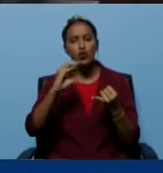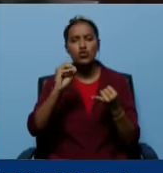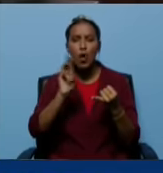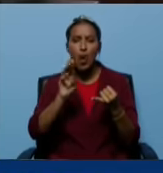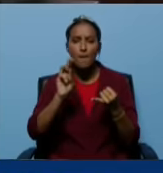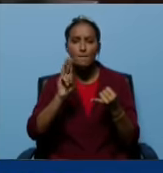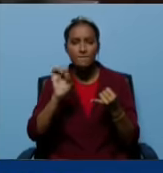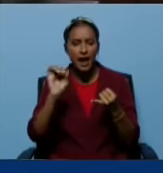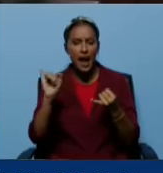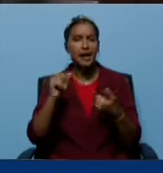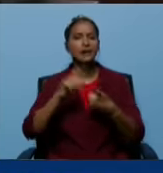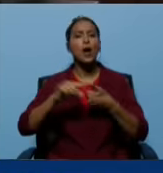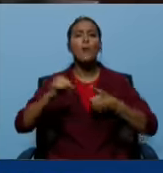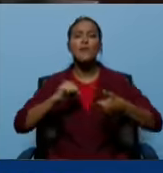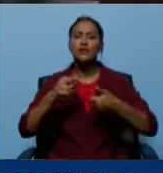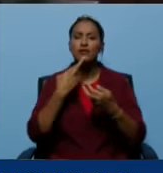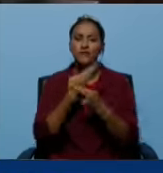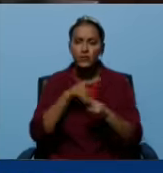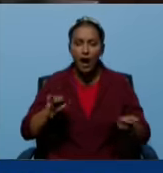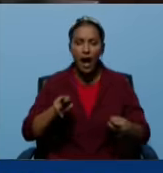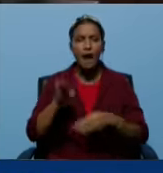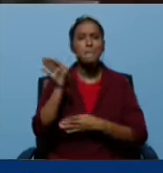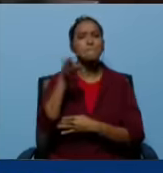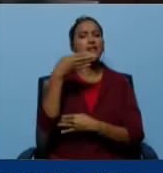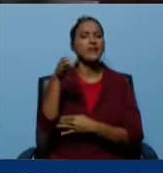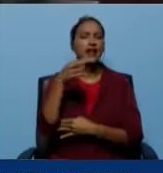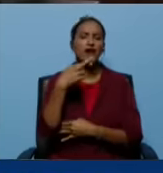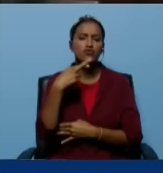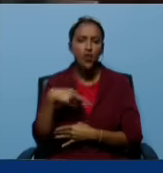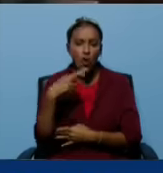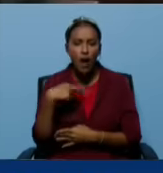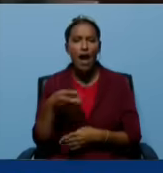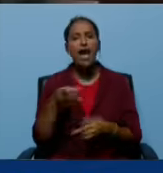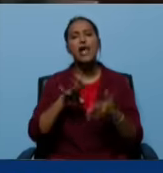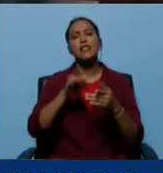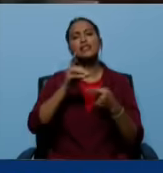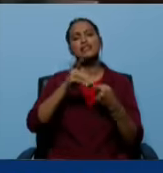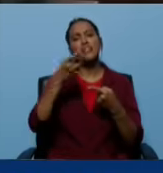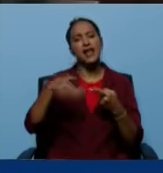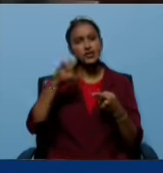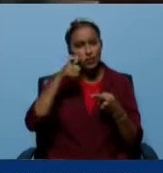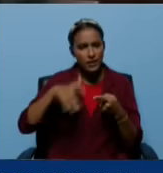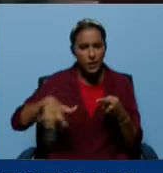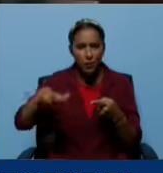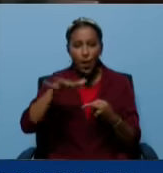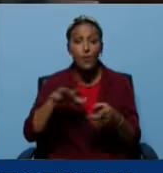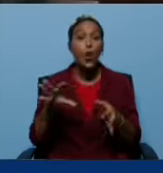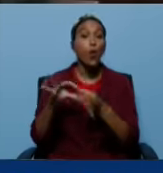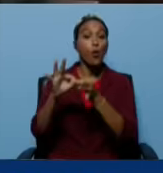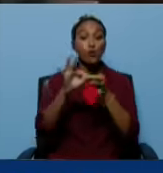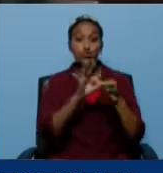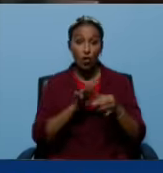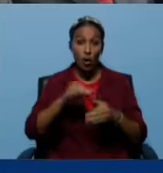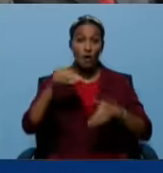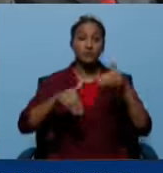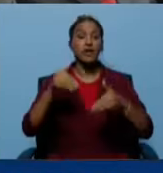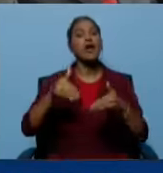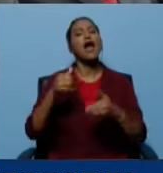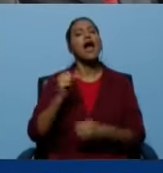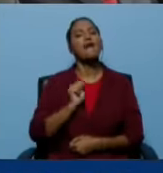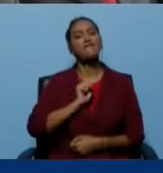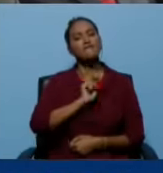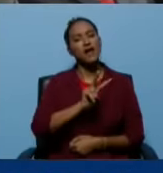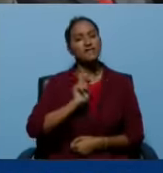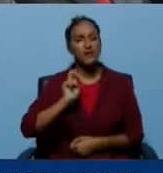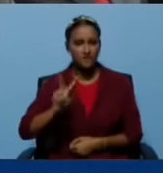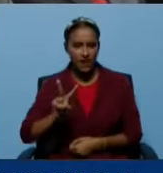Movimiento Republicano, Bandera Roja, Derecha Democrática Popular, Unión Nacional Electoral, Voluntad Popular, Asamblea